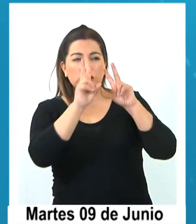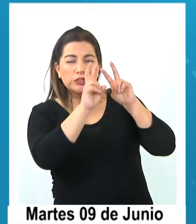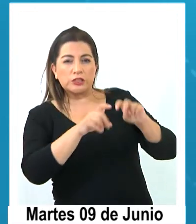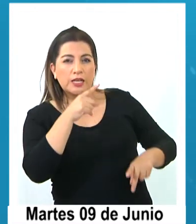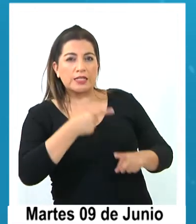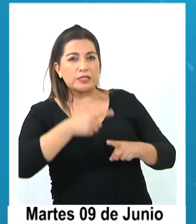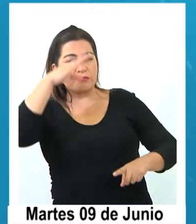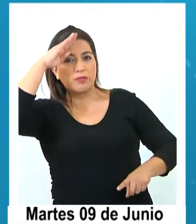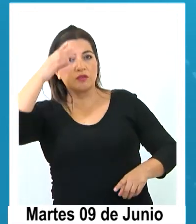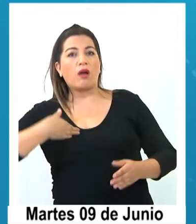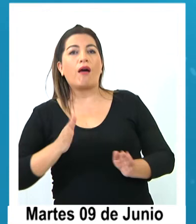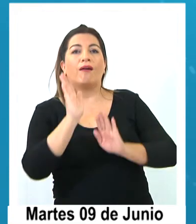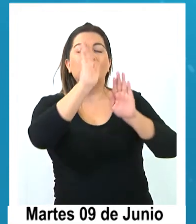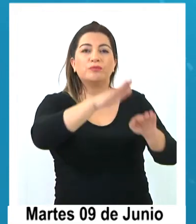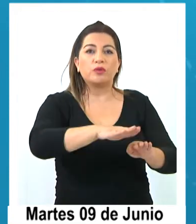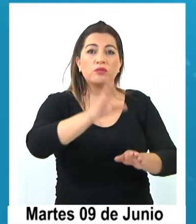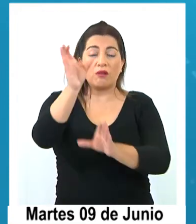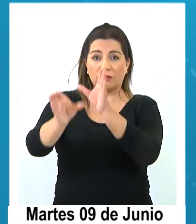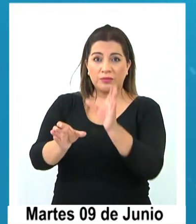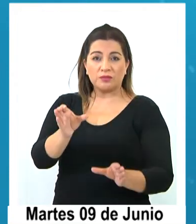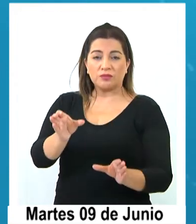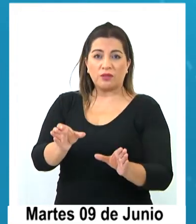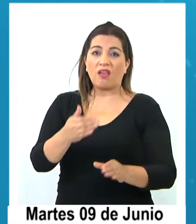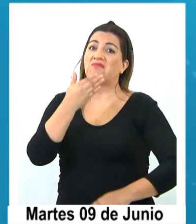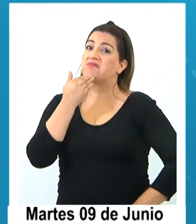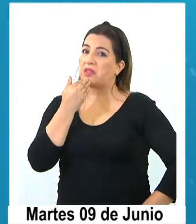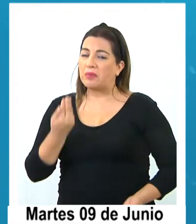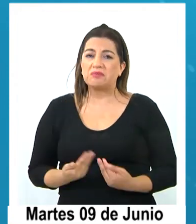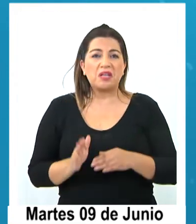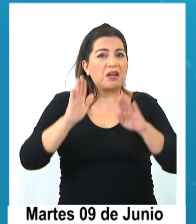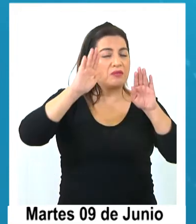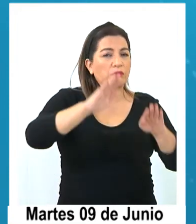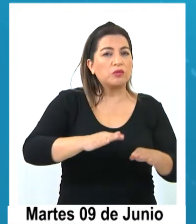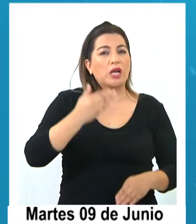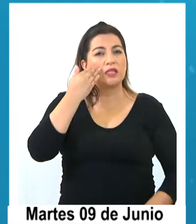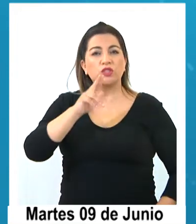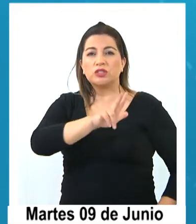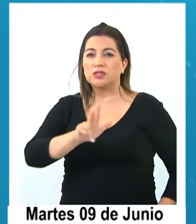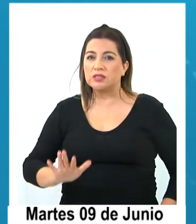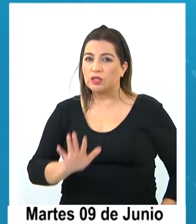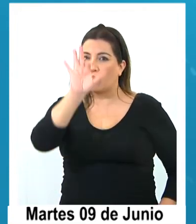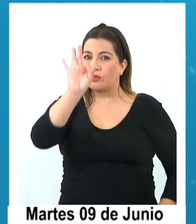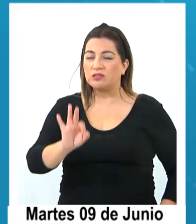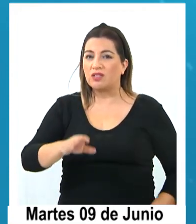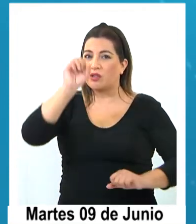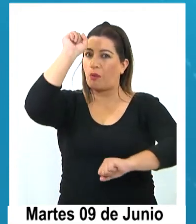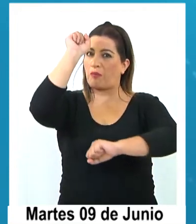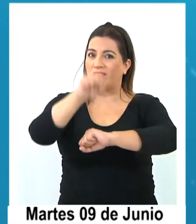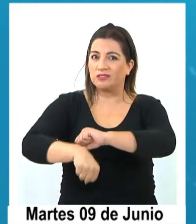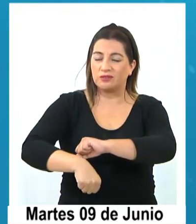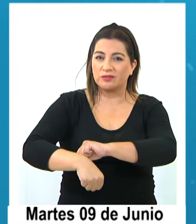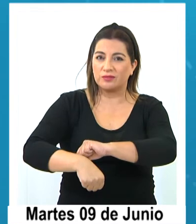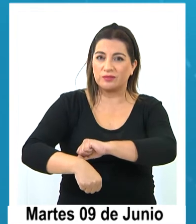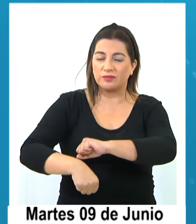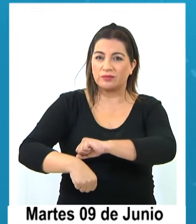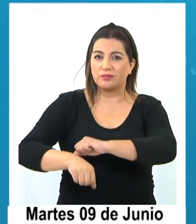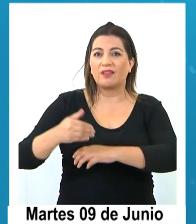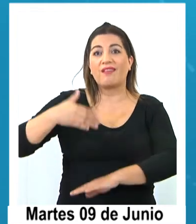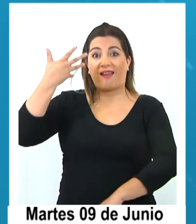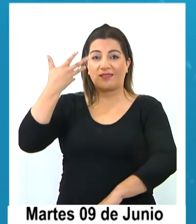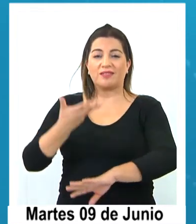expertos estaban a favor, y la población también, que se evidencia en el 85% de aprobación que tenía